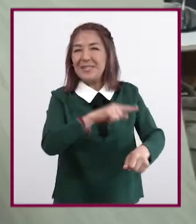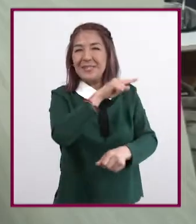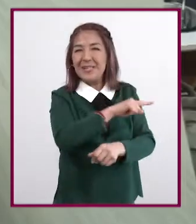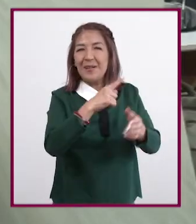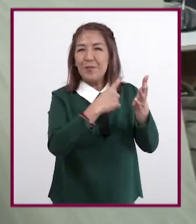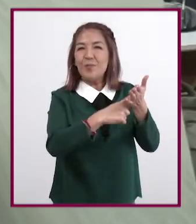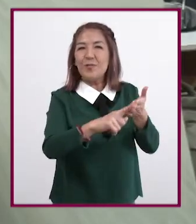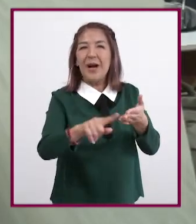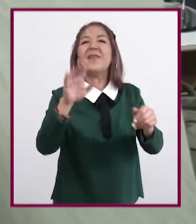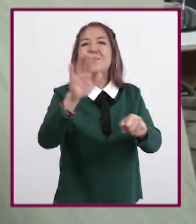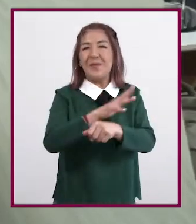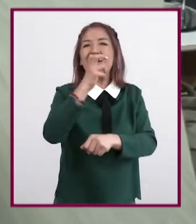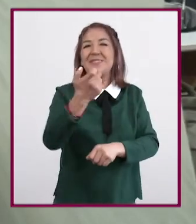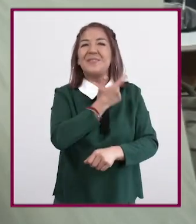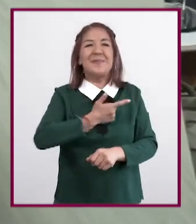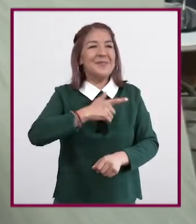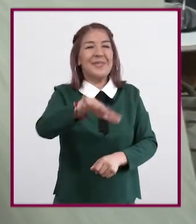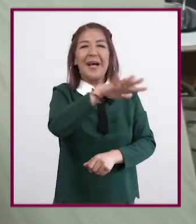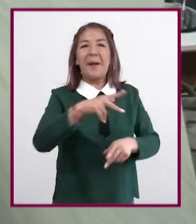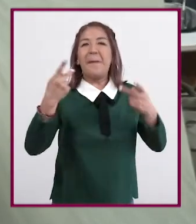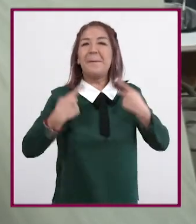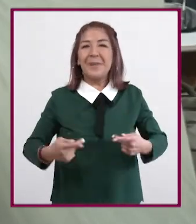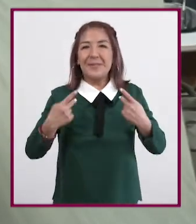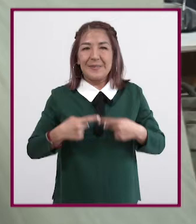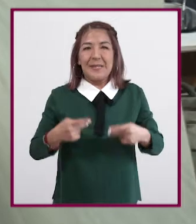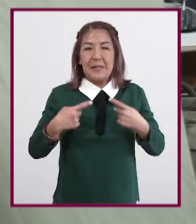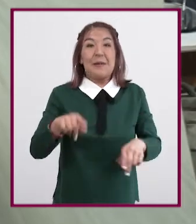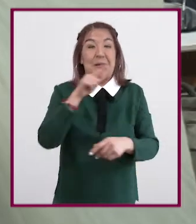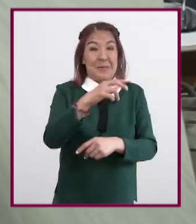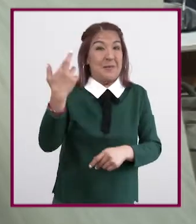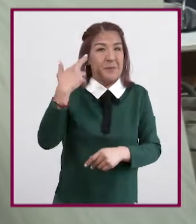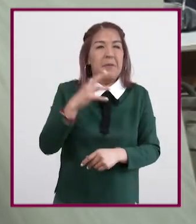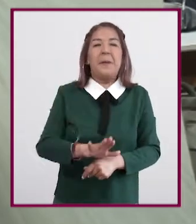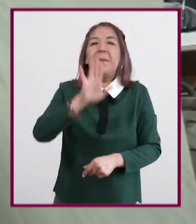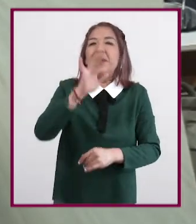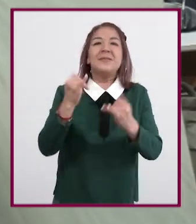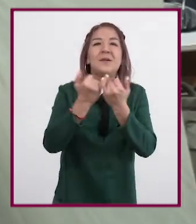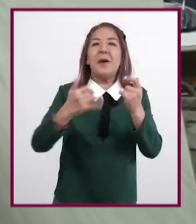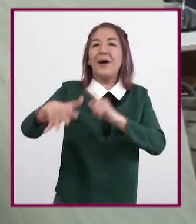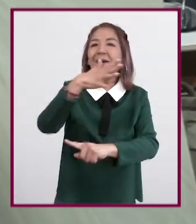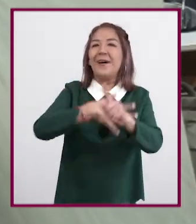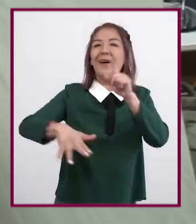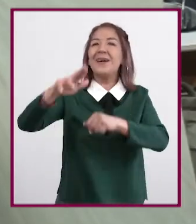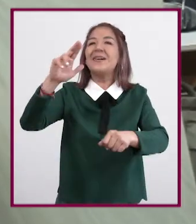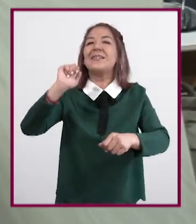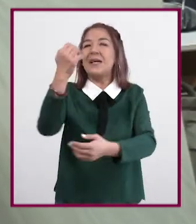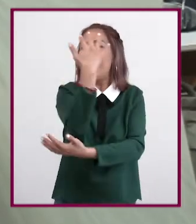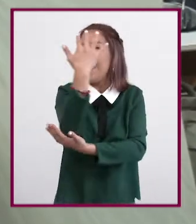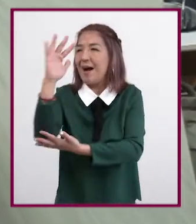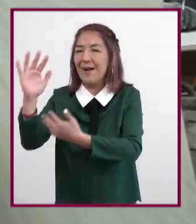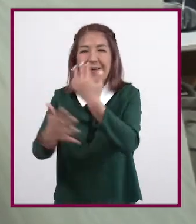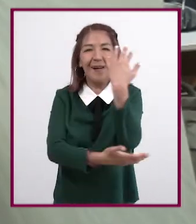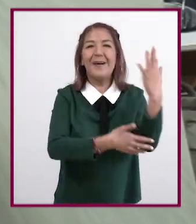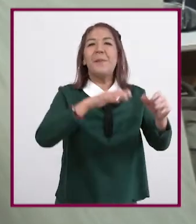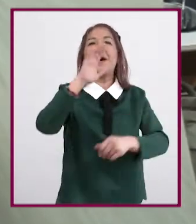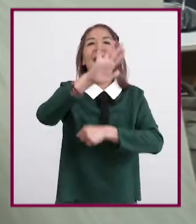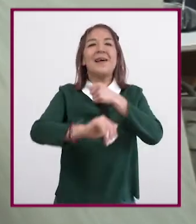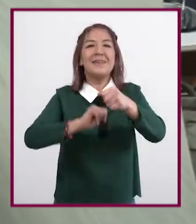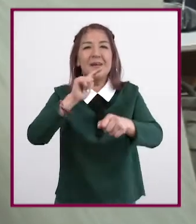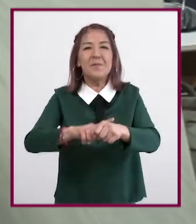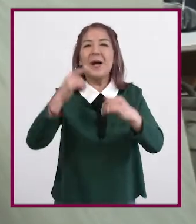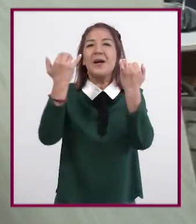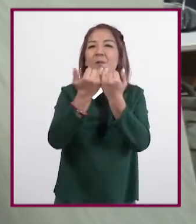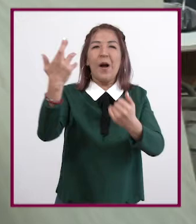eso gustaban tantos esos instrumentos. Son sonidos que se parecen un poco a la naturaleza y que también nos recuerdan a los sonidos